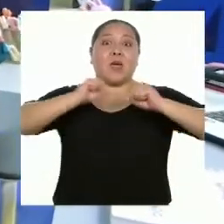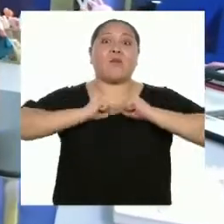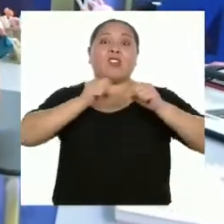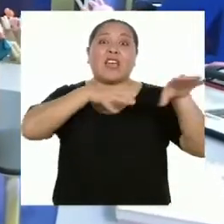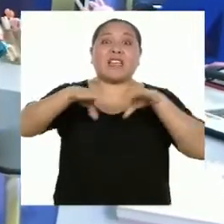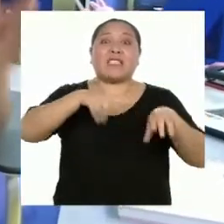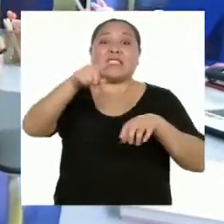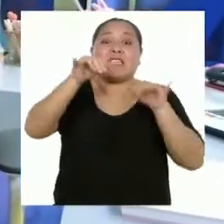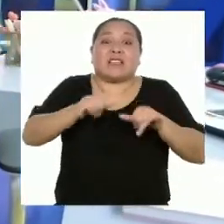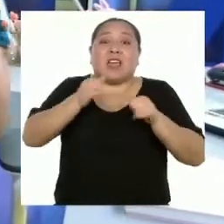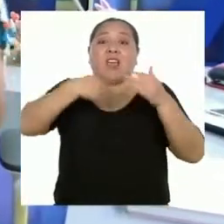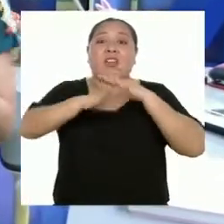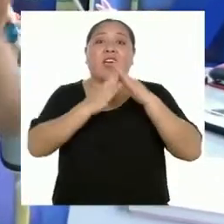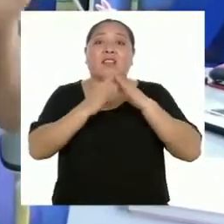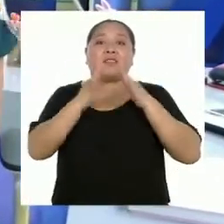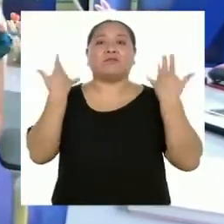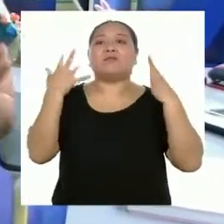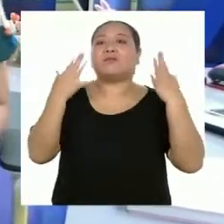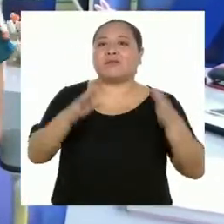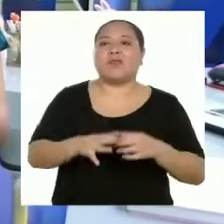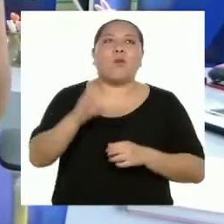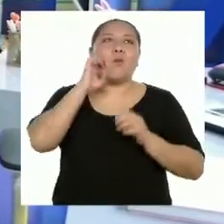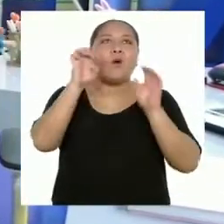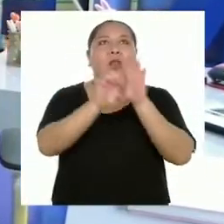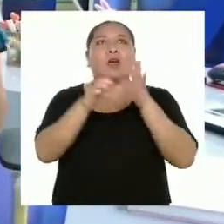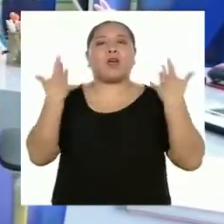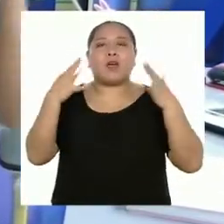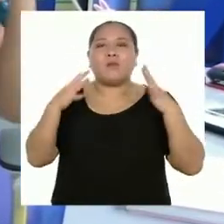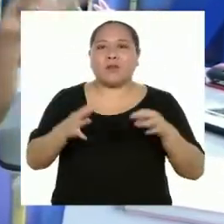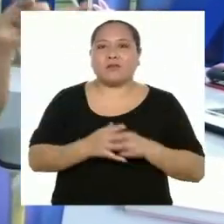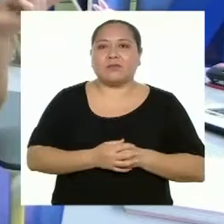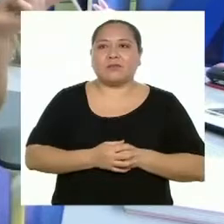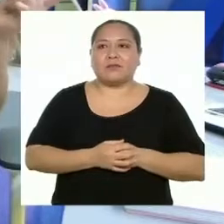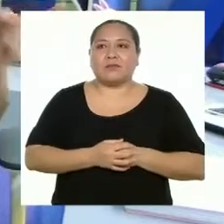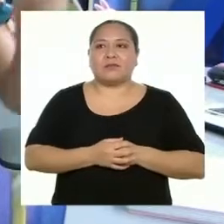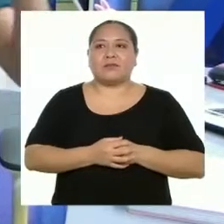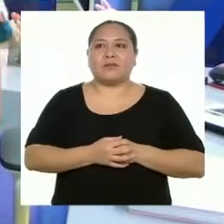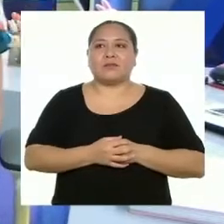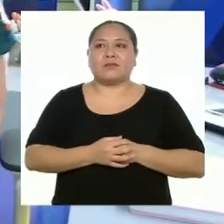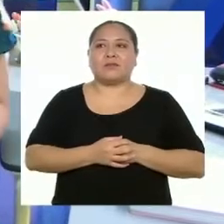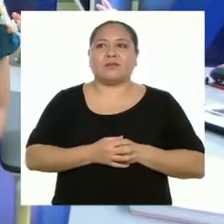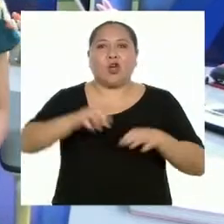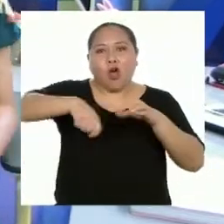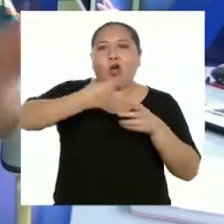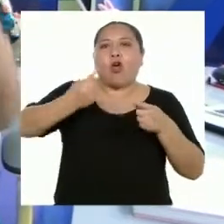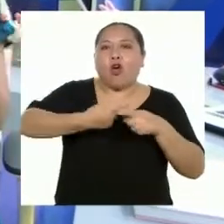hiciste en cuarentena. Por ejemplo, boxeo,